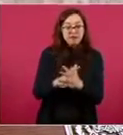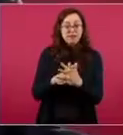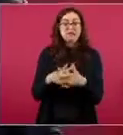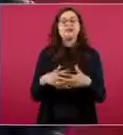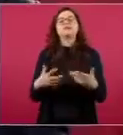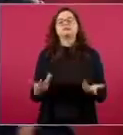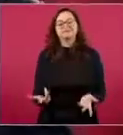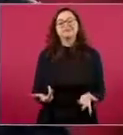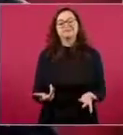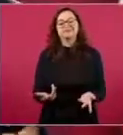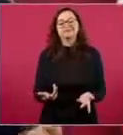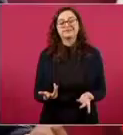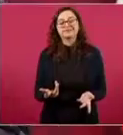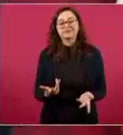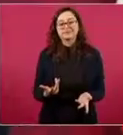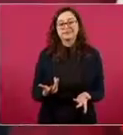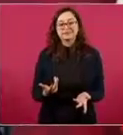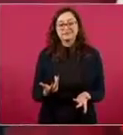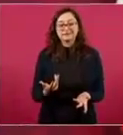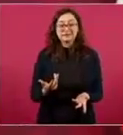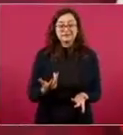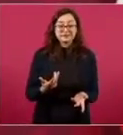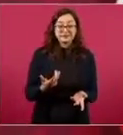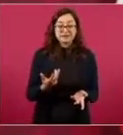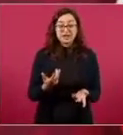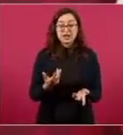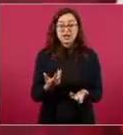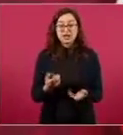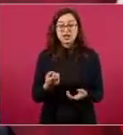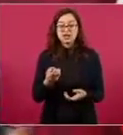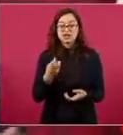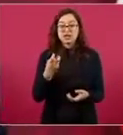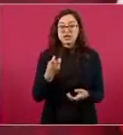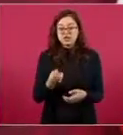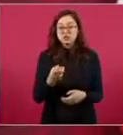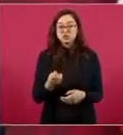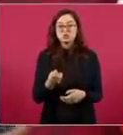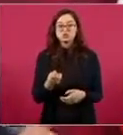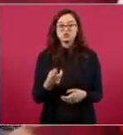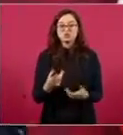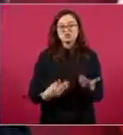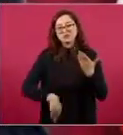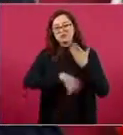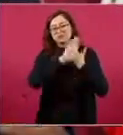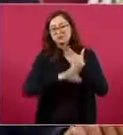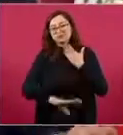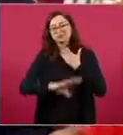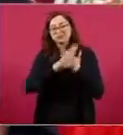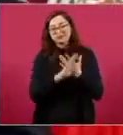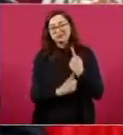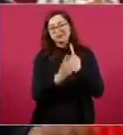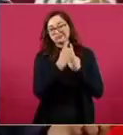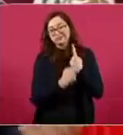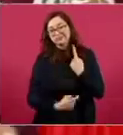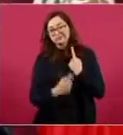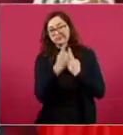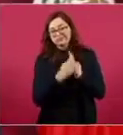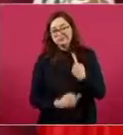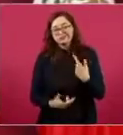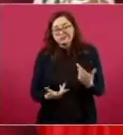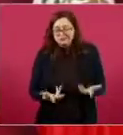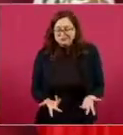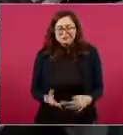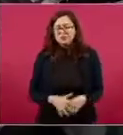Entonces, de que hay críticas y discrepancias, pues las tiene que haber.